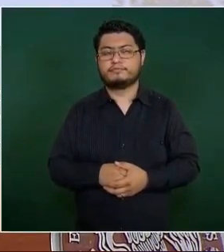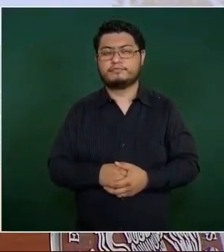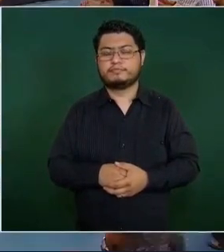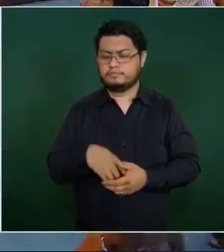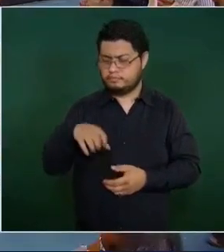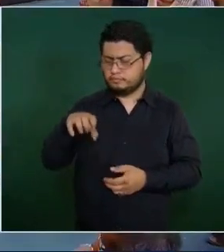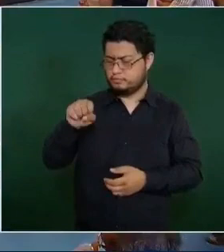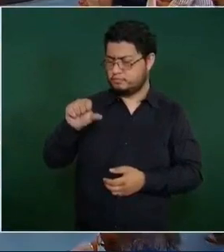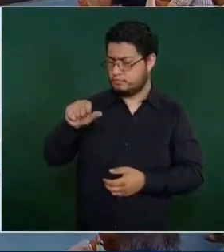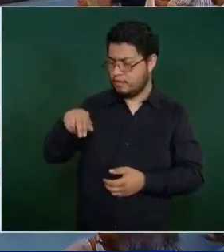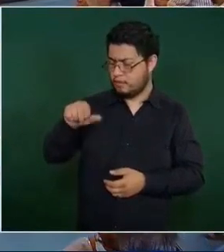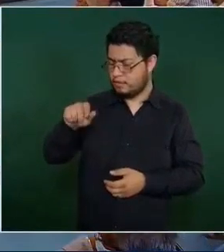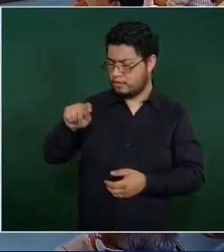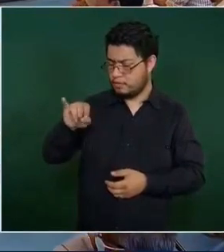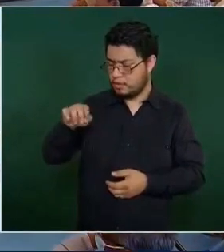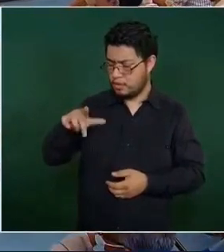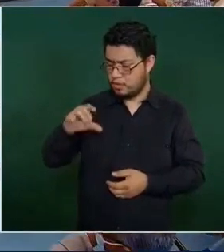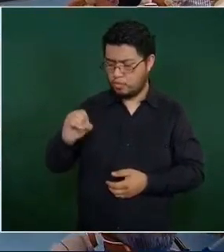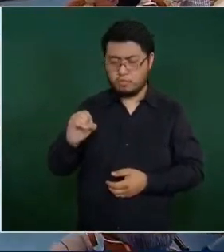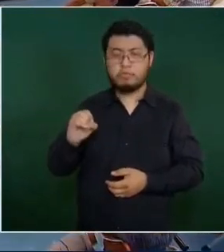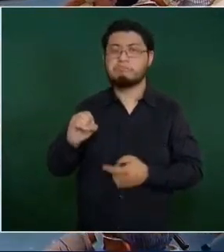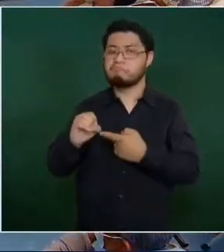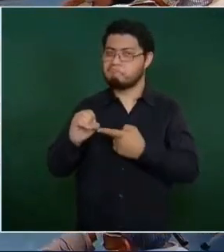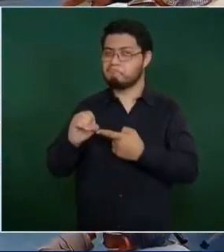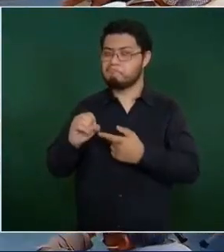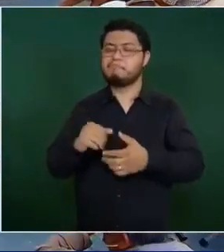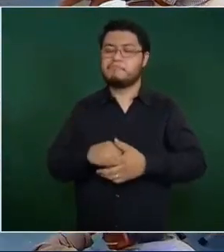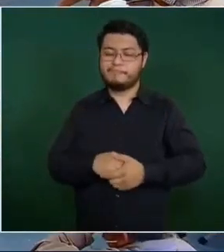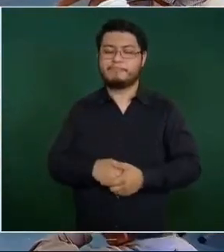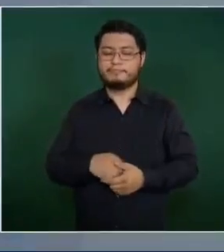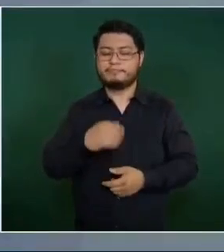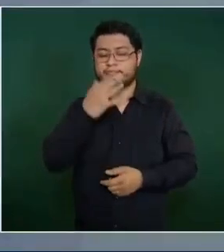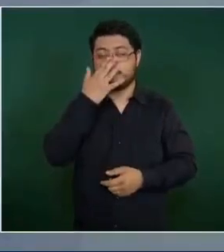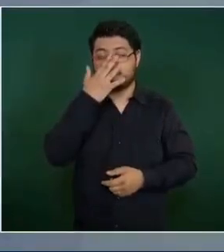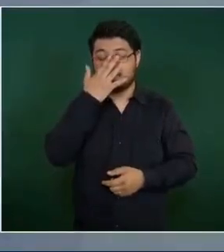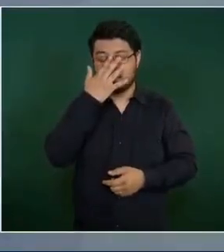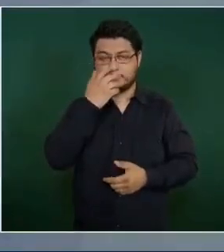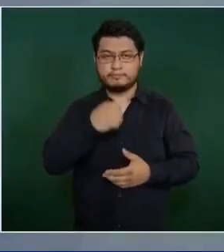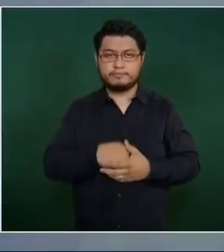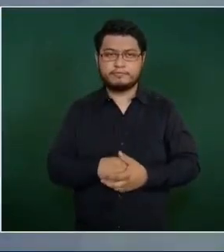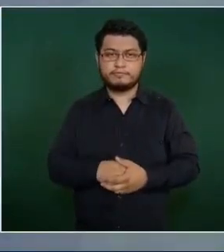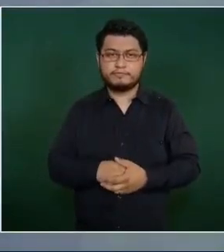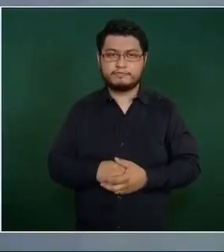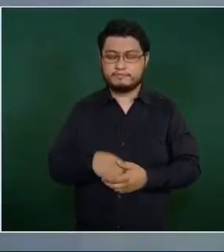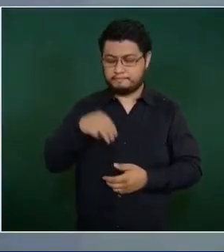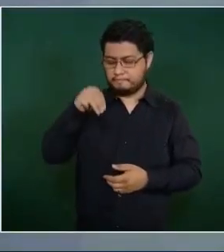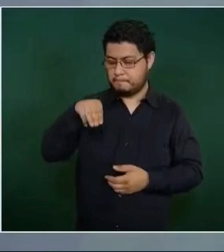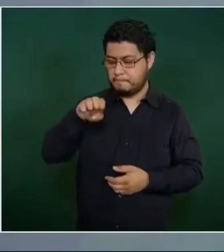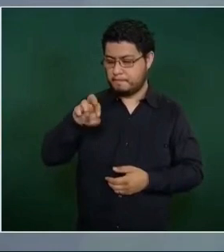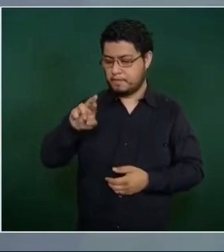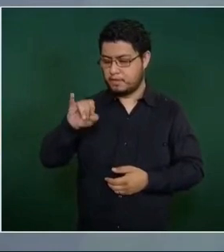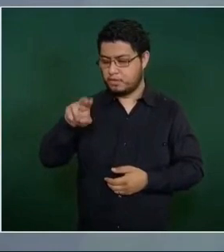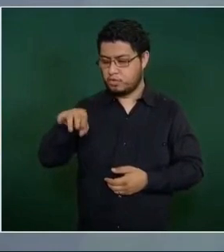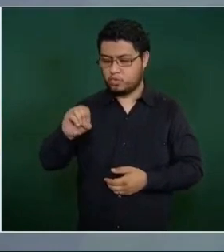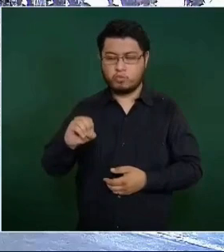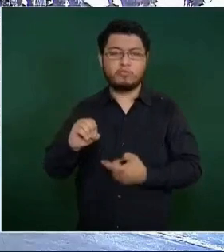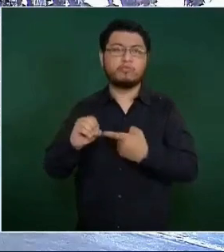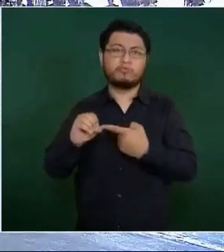Santiago Oñate, sí, y Merino